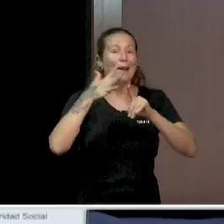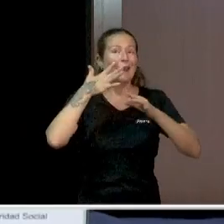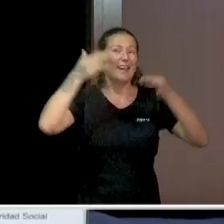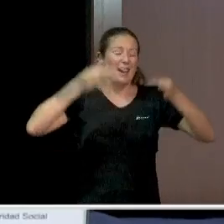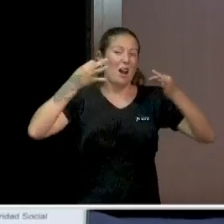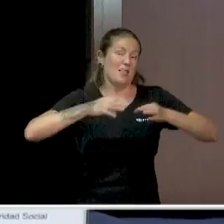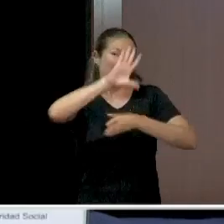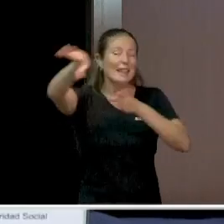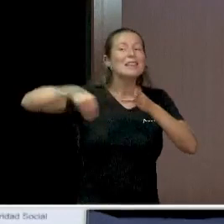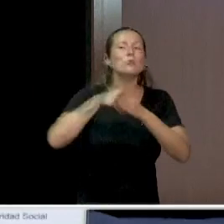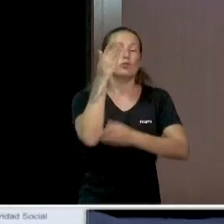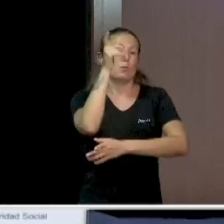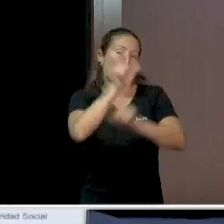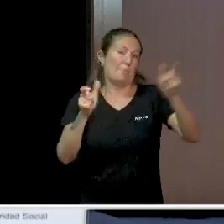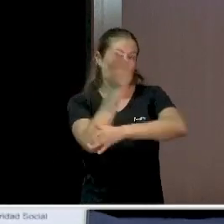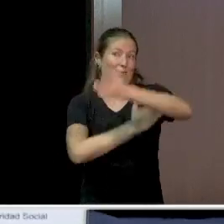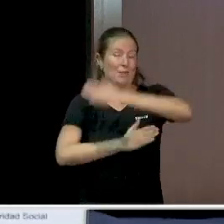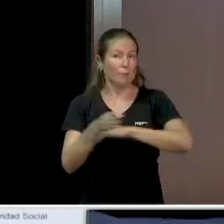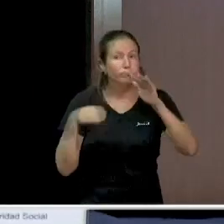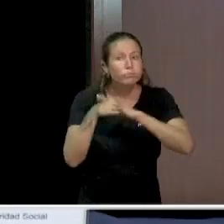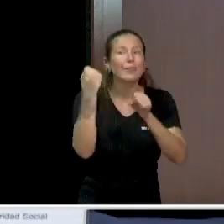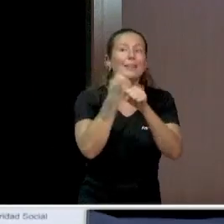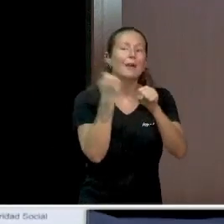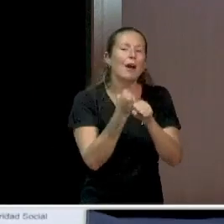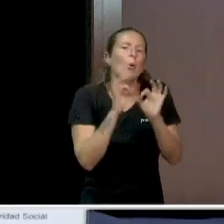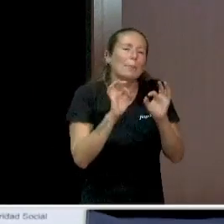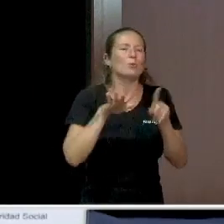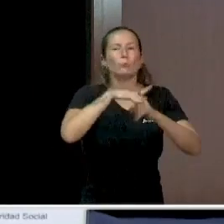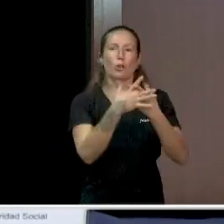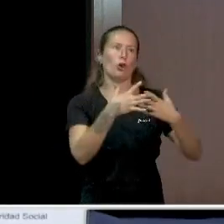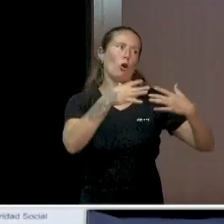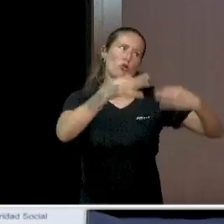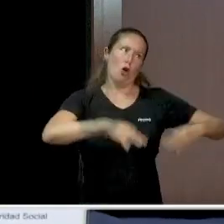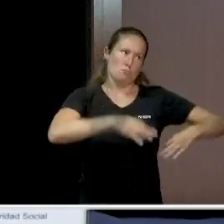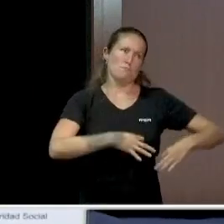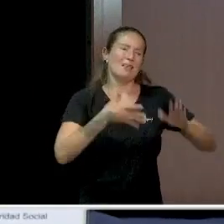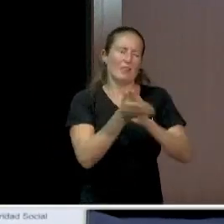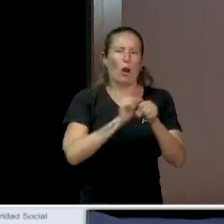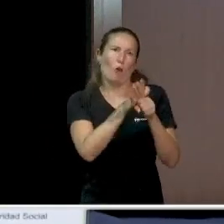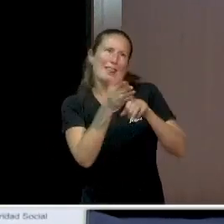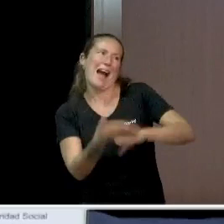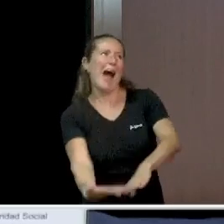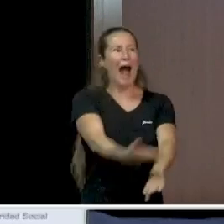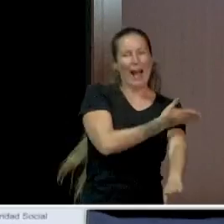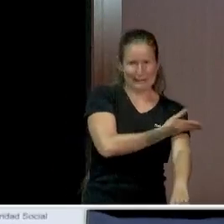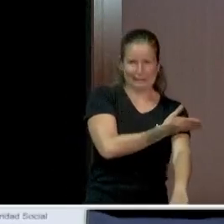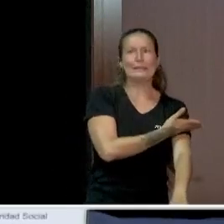inclusión laboral de las personas con discapacidad en un contexto teóricamente normal al que, lógicamente,